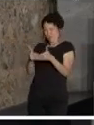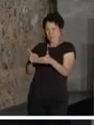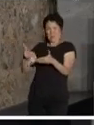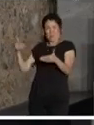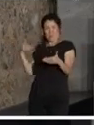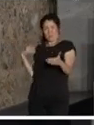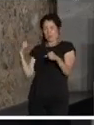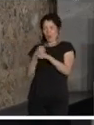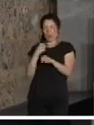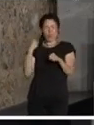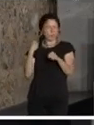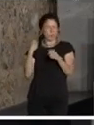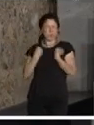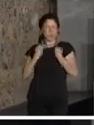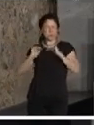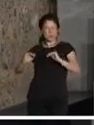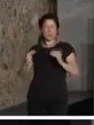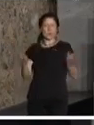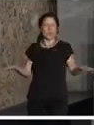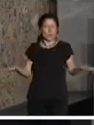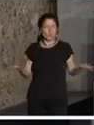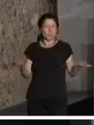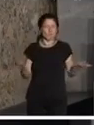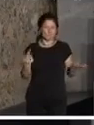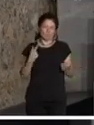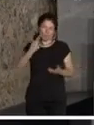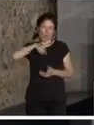a lo largo de tantas décadas